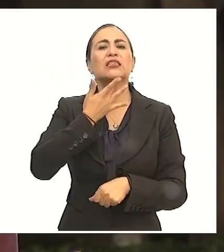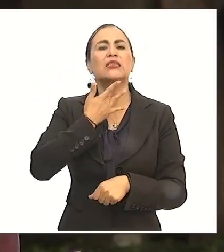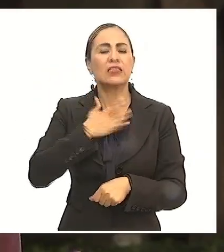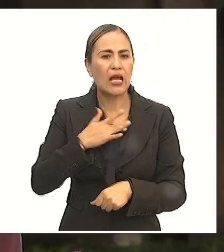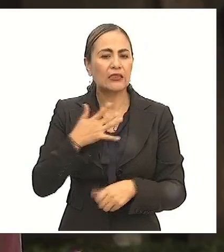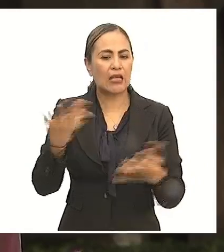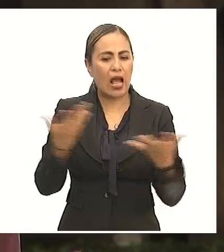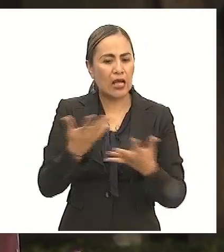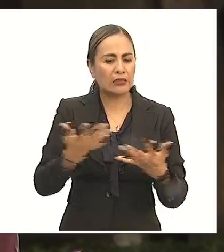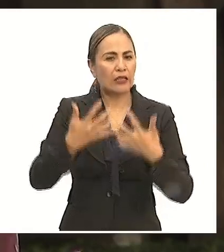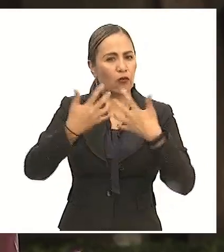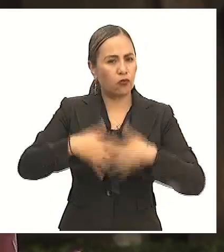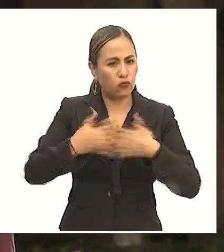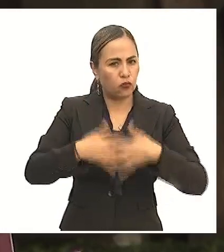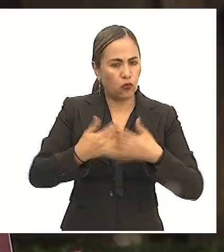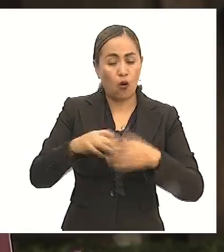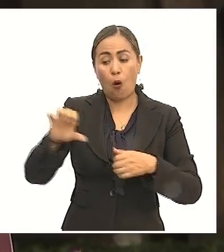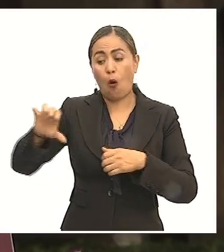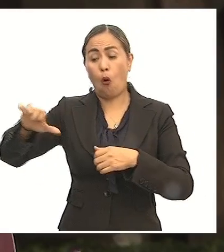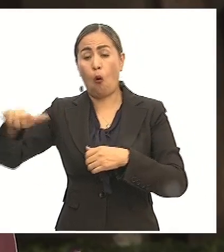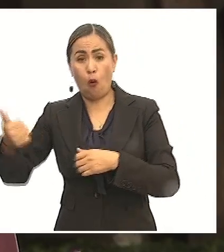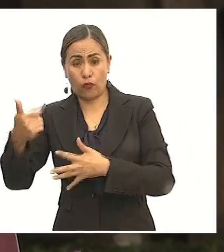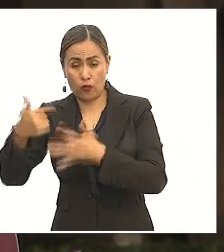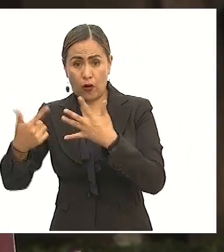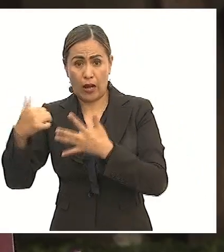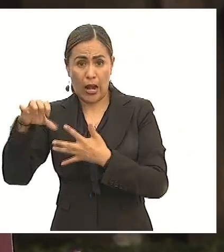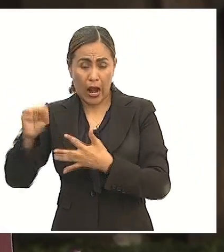combustible contaminante.